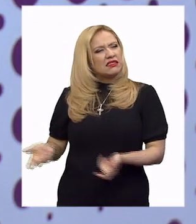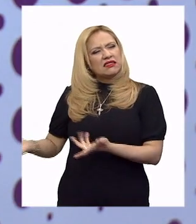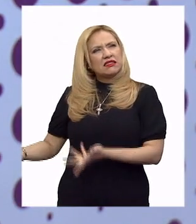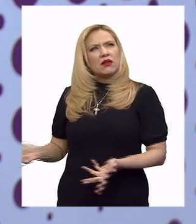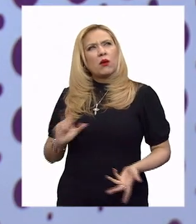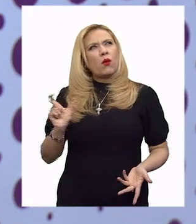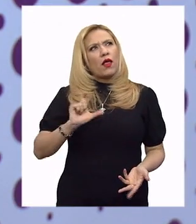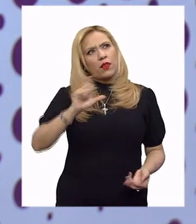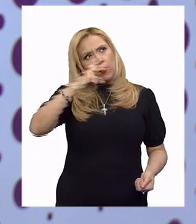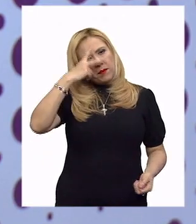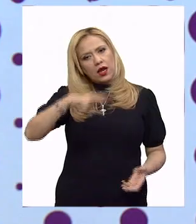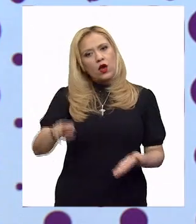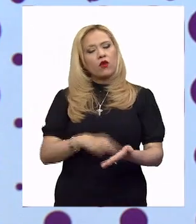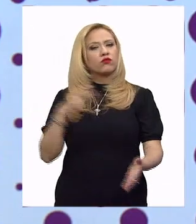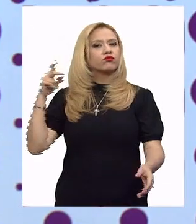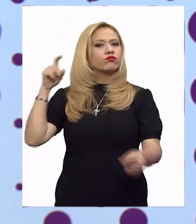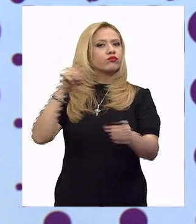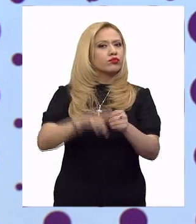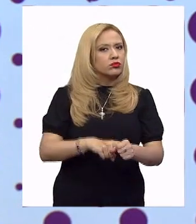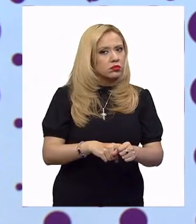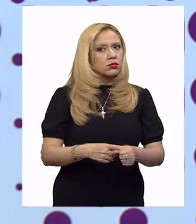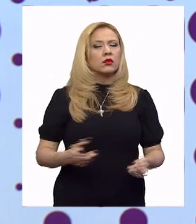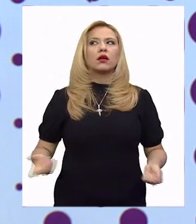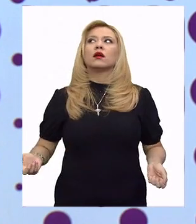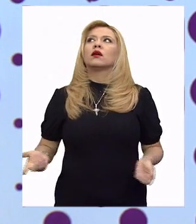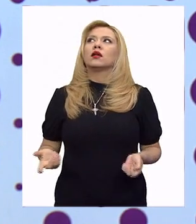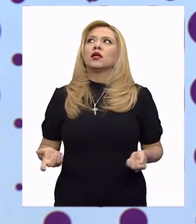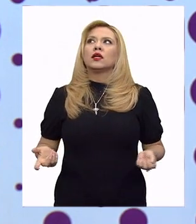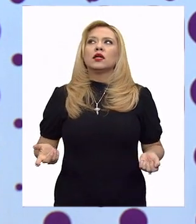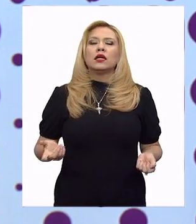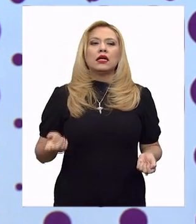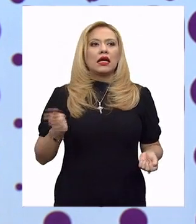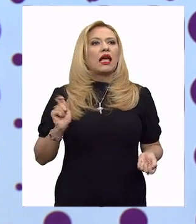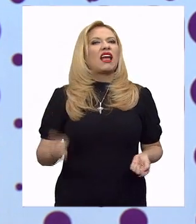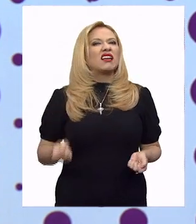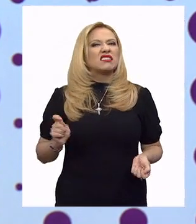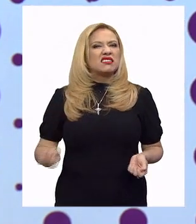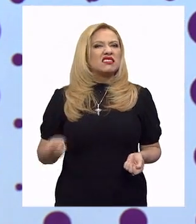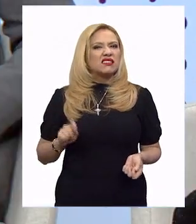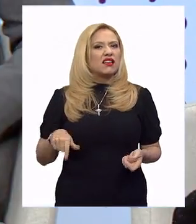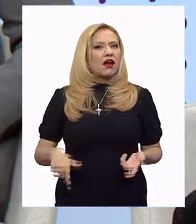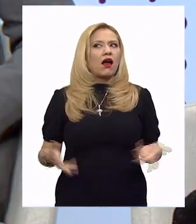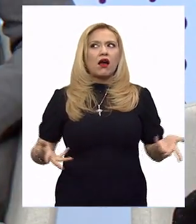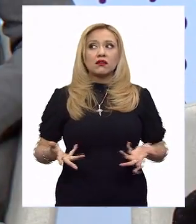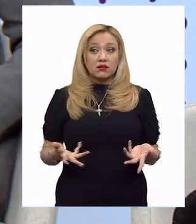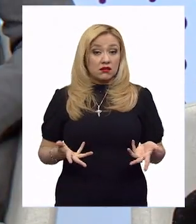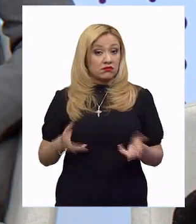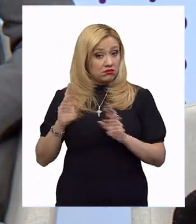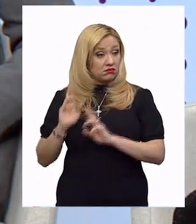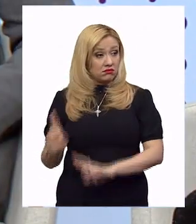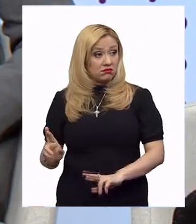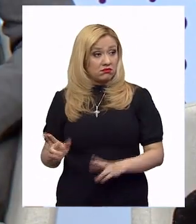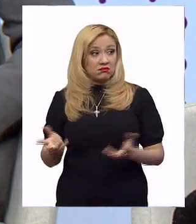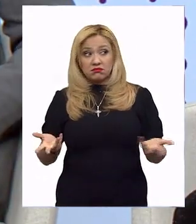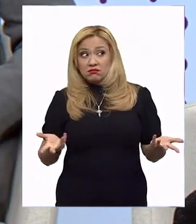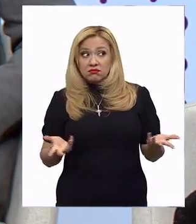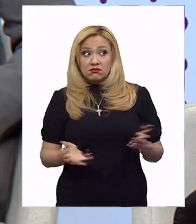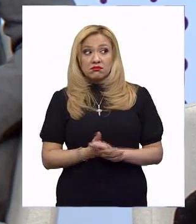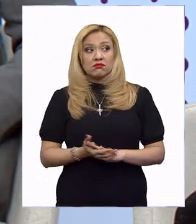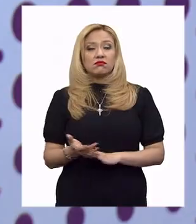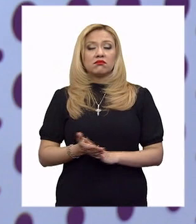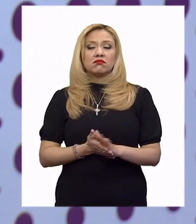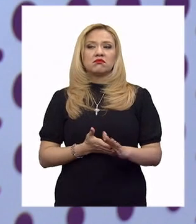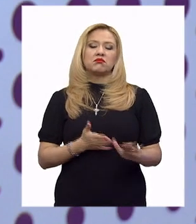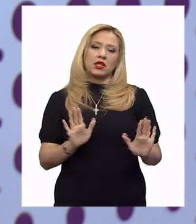cuándo México los hemos suscrito o qué incidencia tienen en la práctica? Pues como bien sabemos, aquí